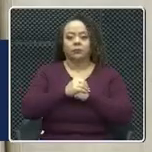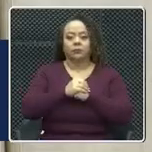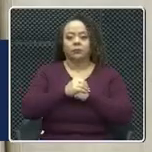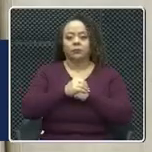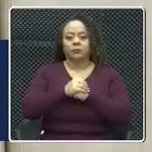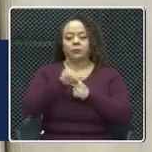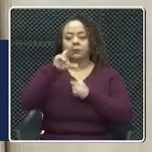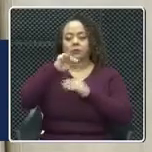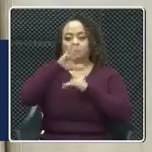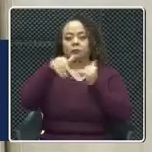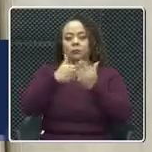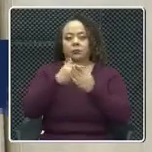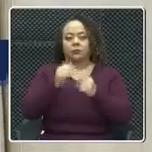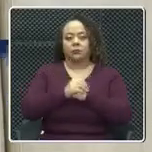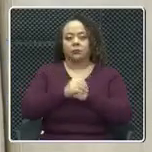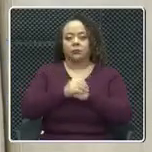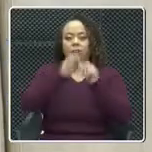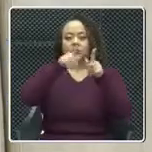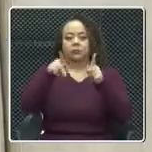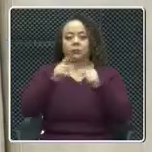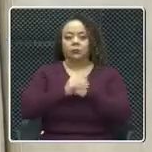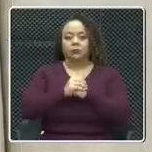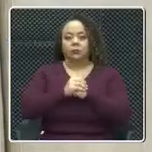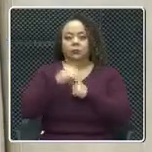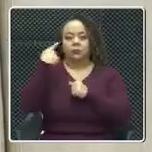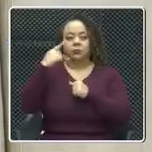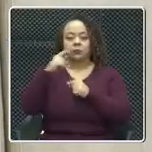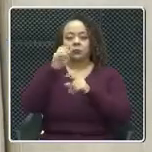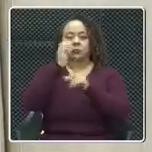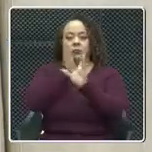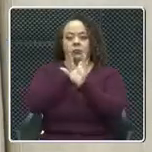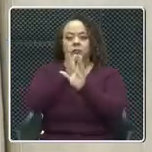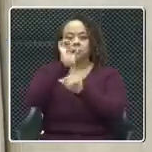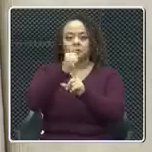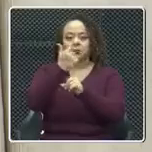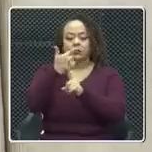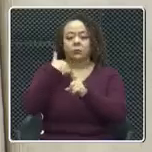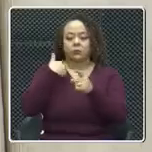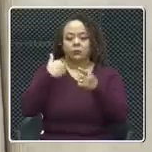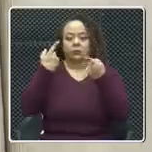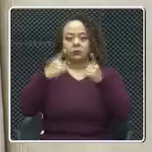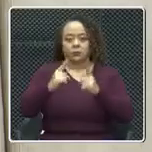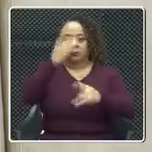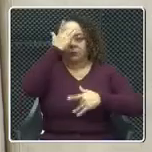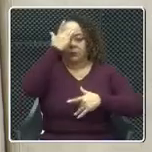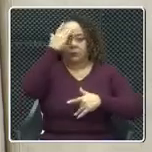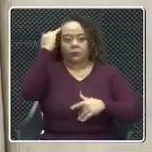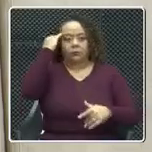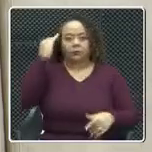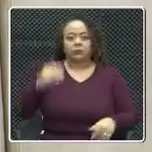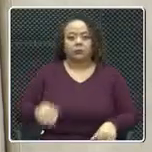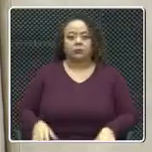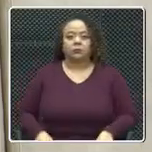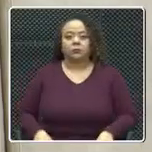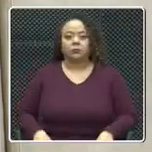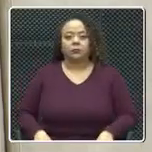no toda persona que ha estado expuesta a un riesgo psicosocial va a generar una enfermedad mental.